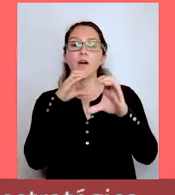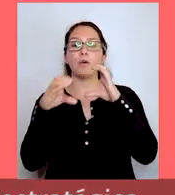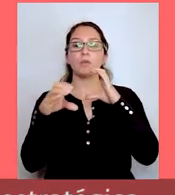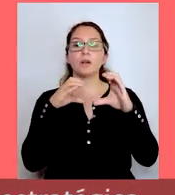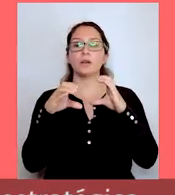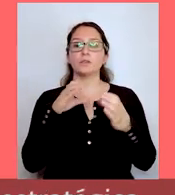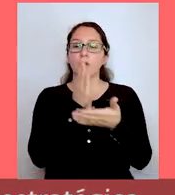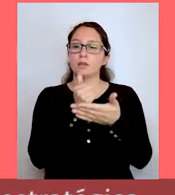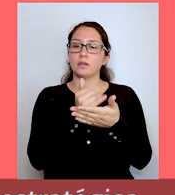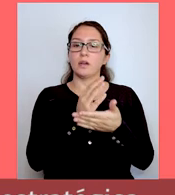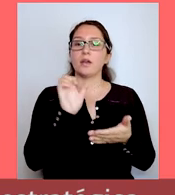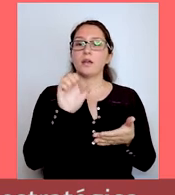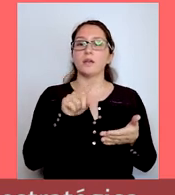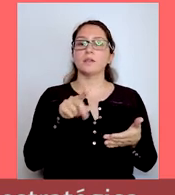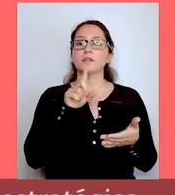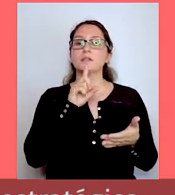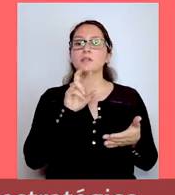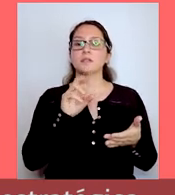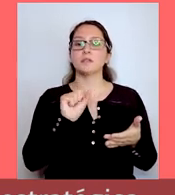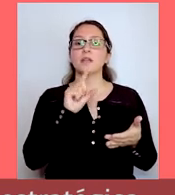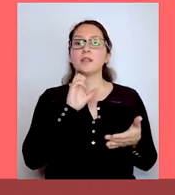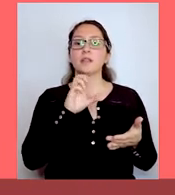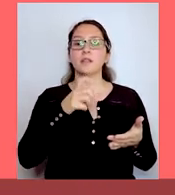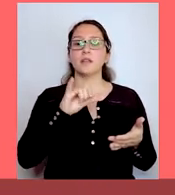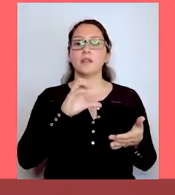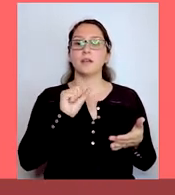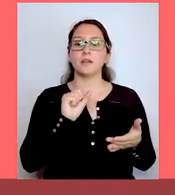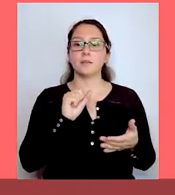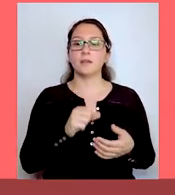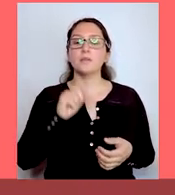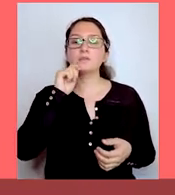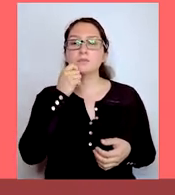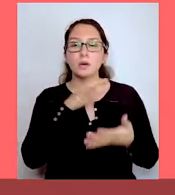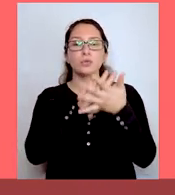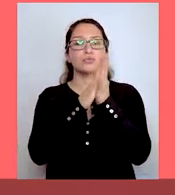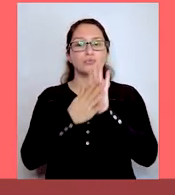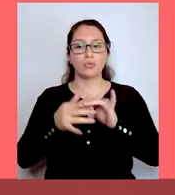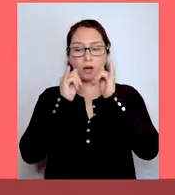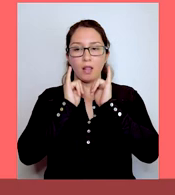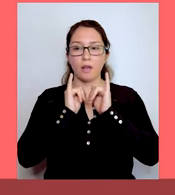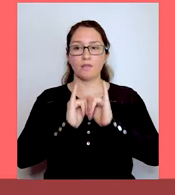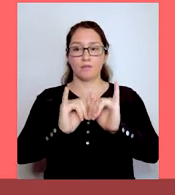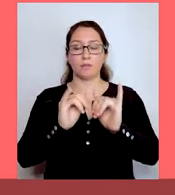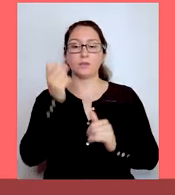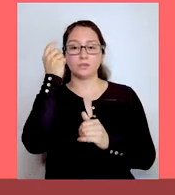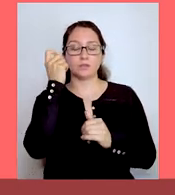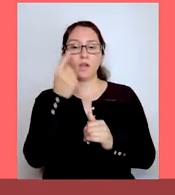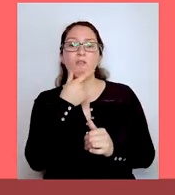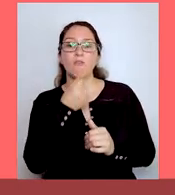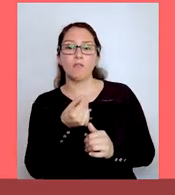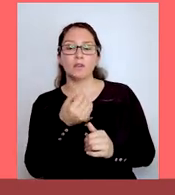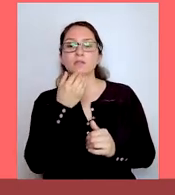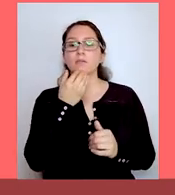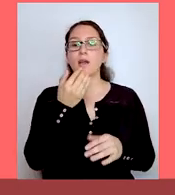al término conocido como comunicación estratégica, que se refiere a una manera coherente, íntegra y con capacidad